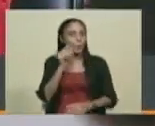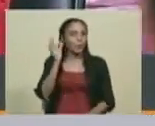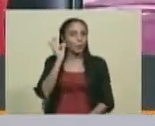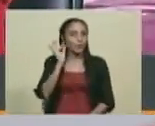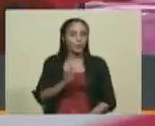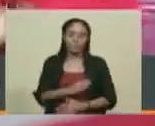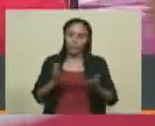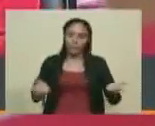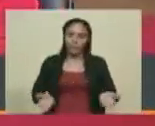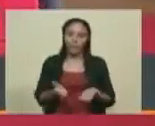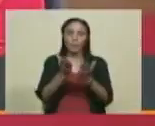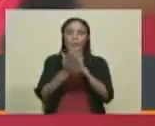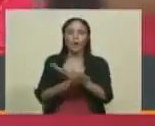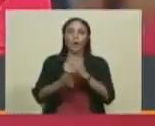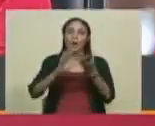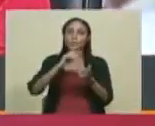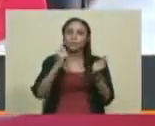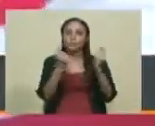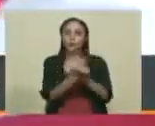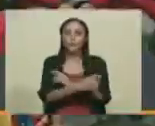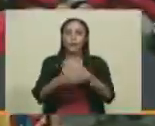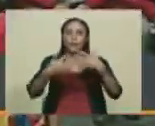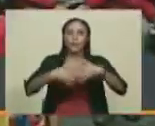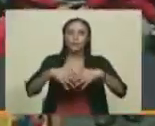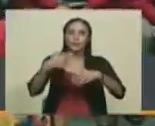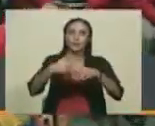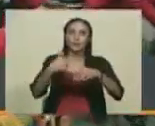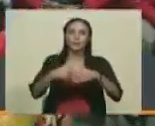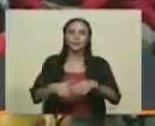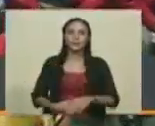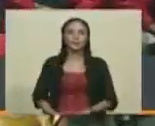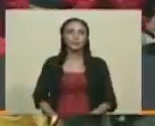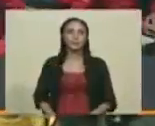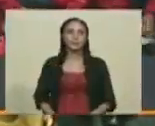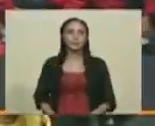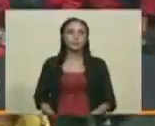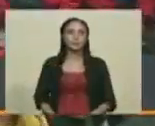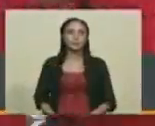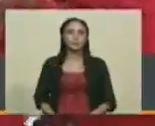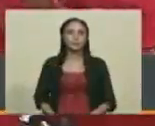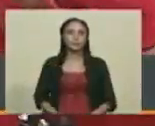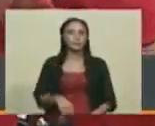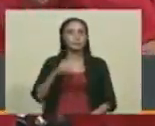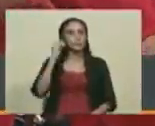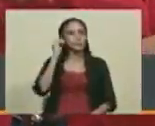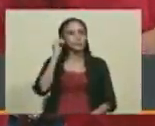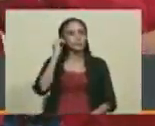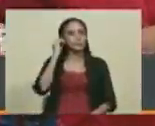Vamos a rescatar PDVSA, mi comandante jefe.